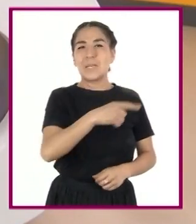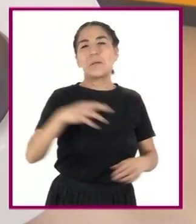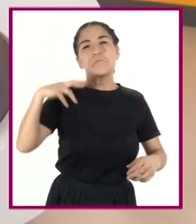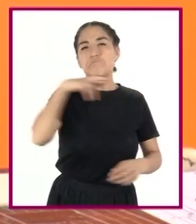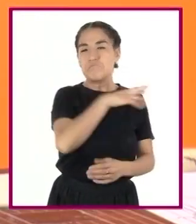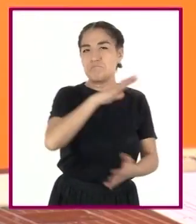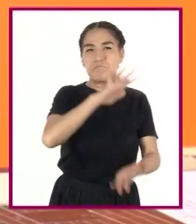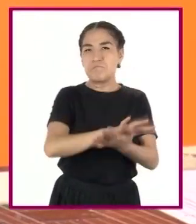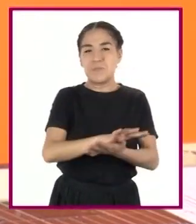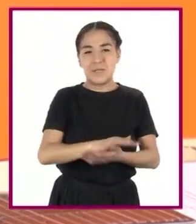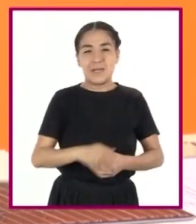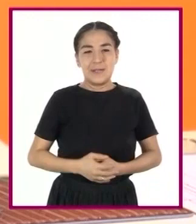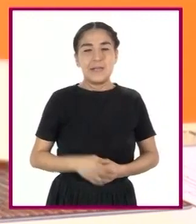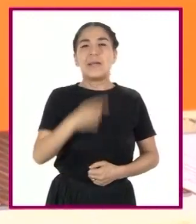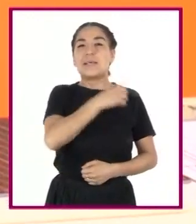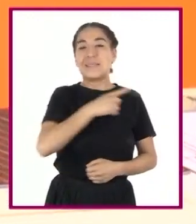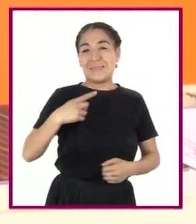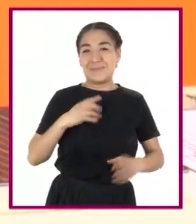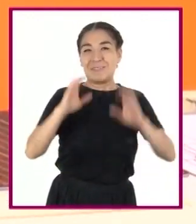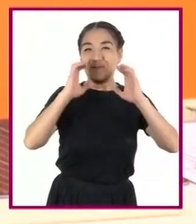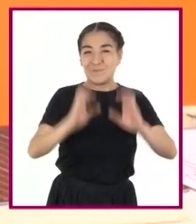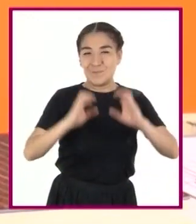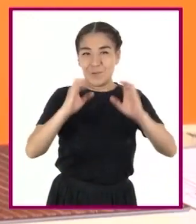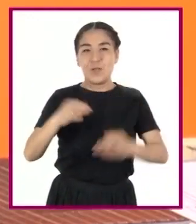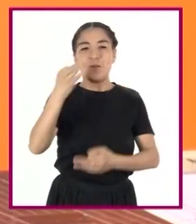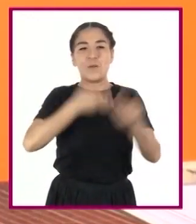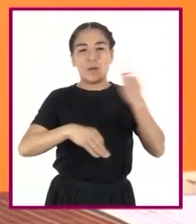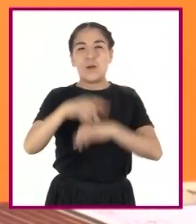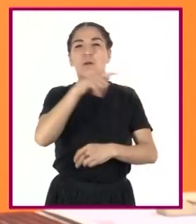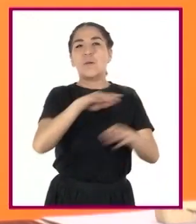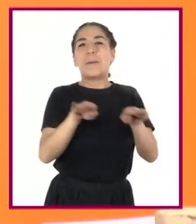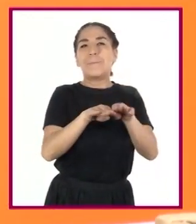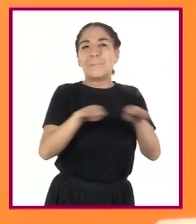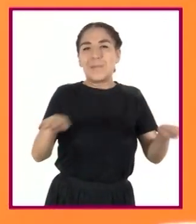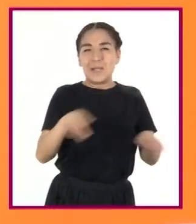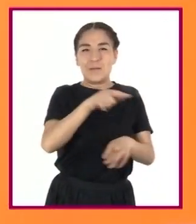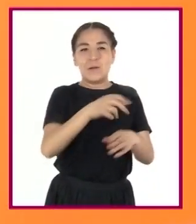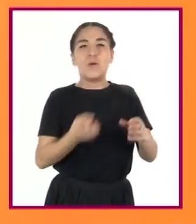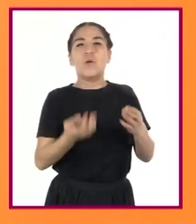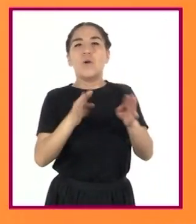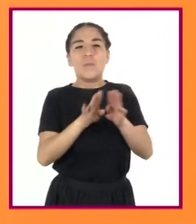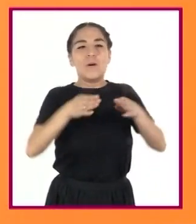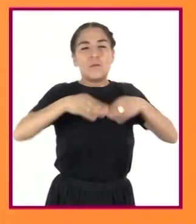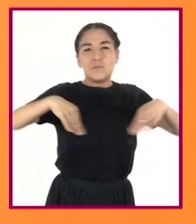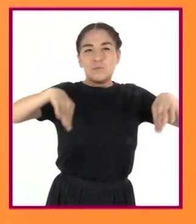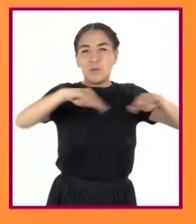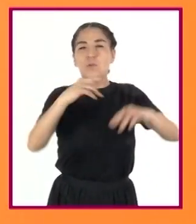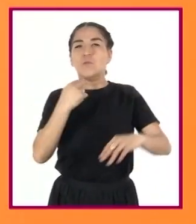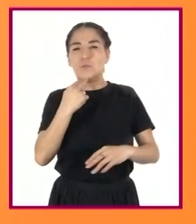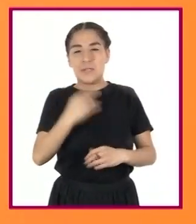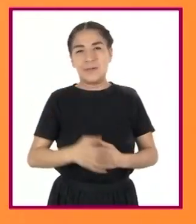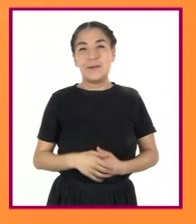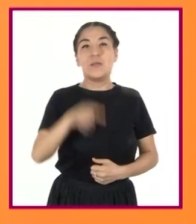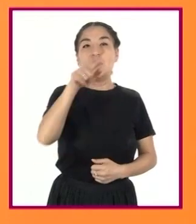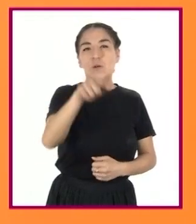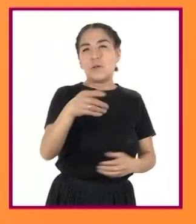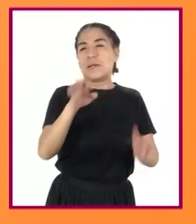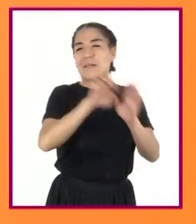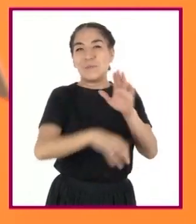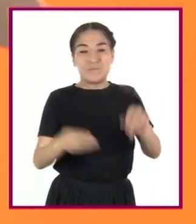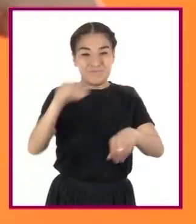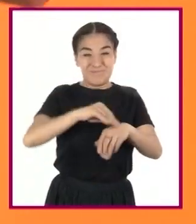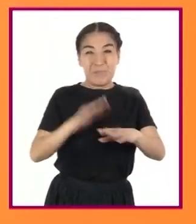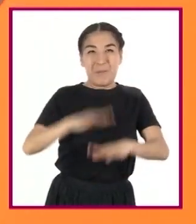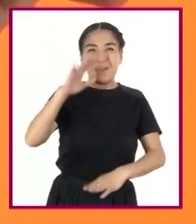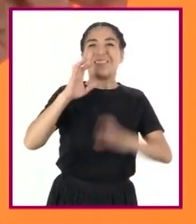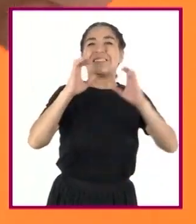muy rápido. Debemos ser cuidadosos y cuidadosas con la medida de adhesivo que usemos. Si ponemos de más,